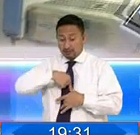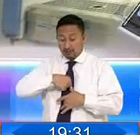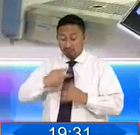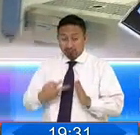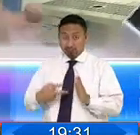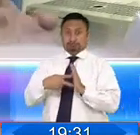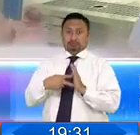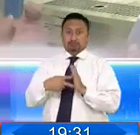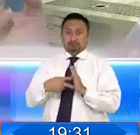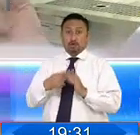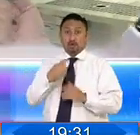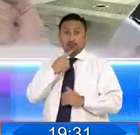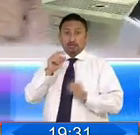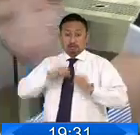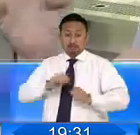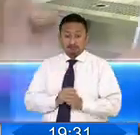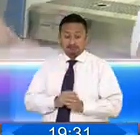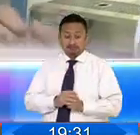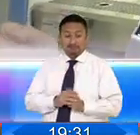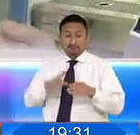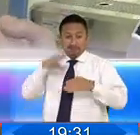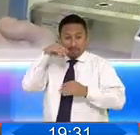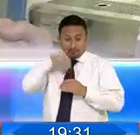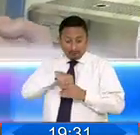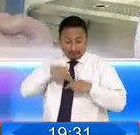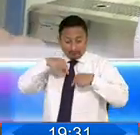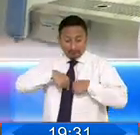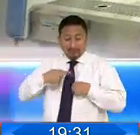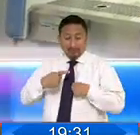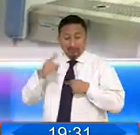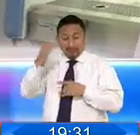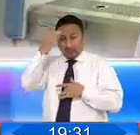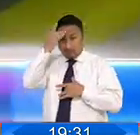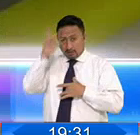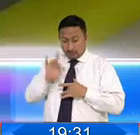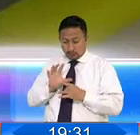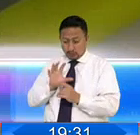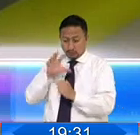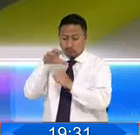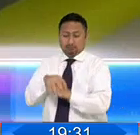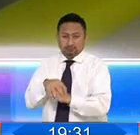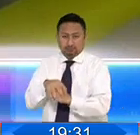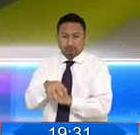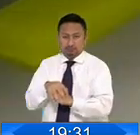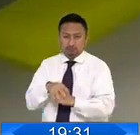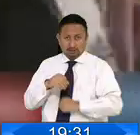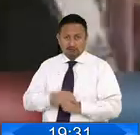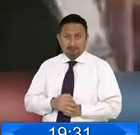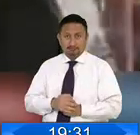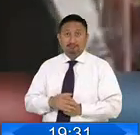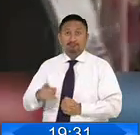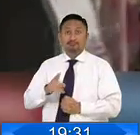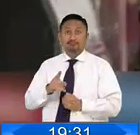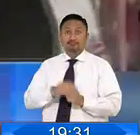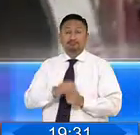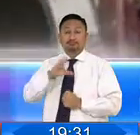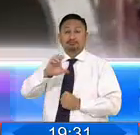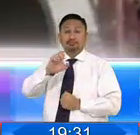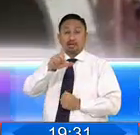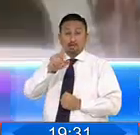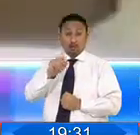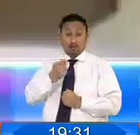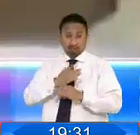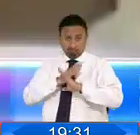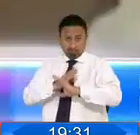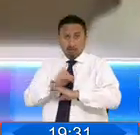activan. Tú puedes decir que estas células comen la enfermedad, comen el virus. Pero las células T de memoria no son anticuerpos.